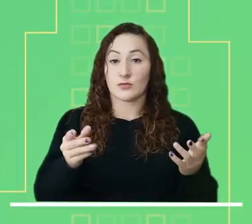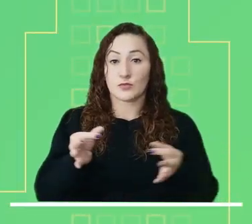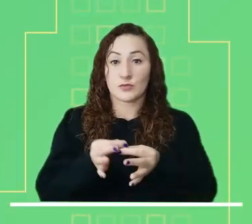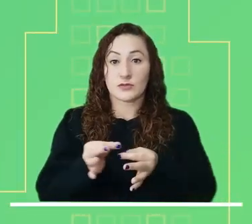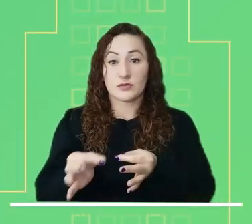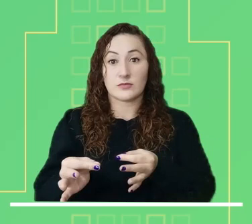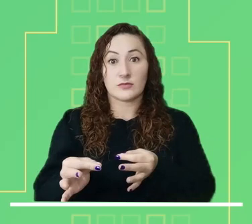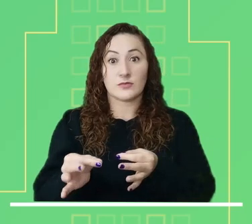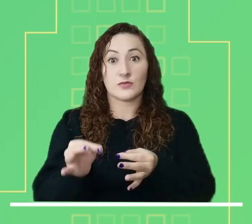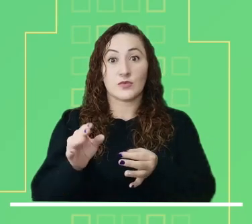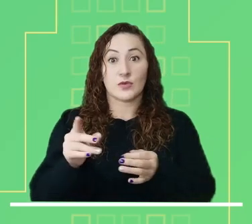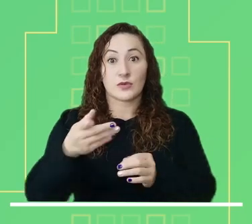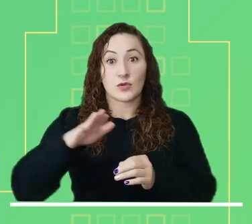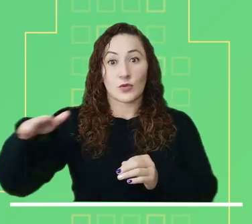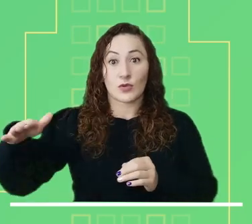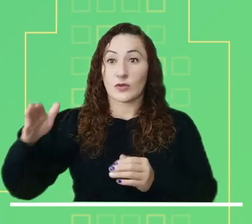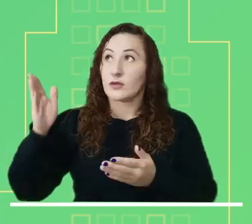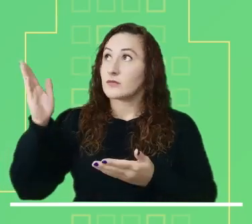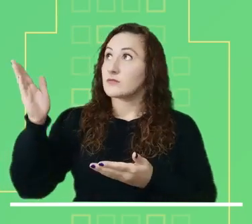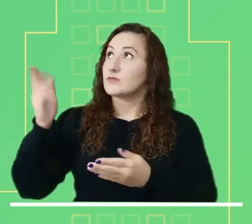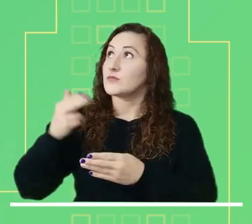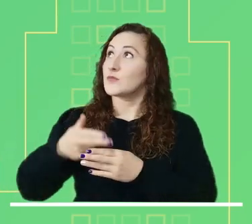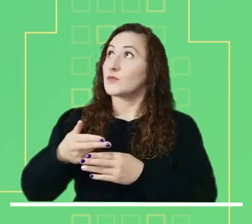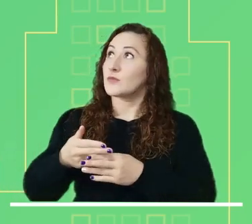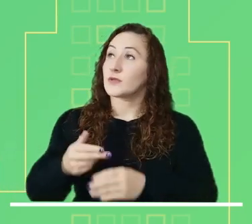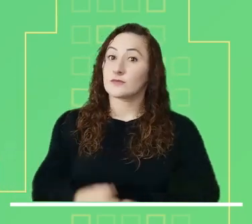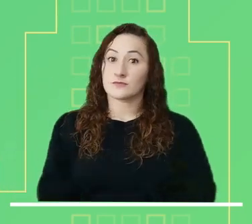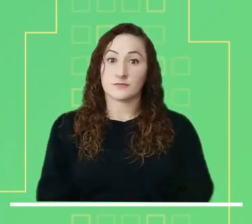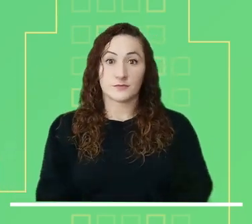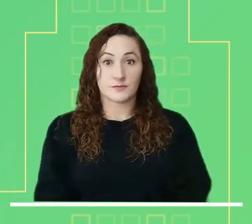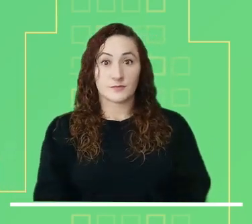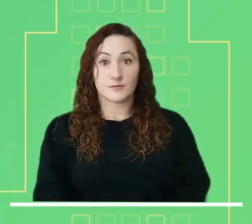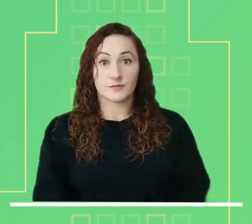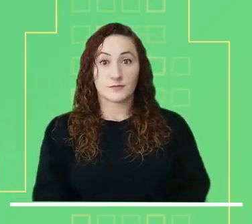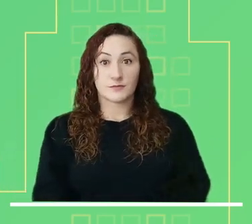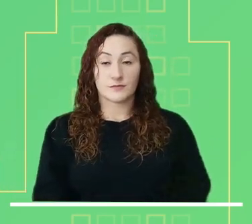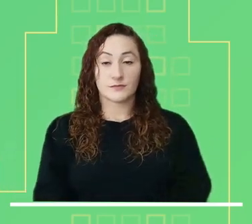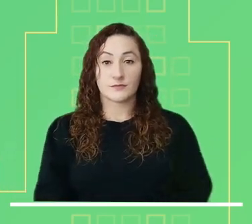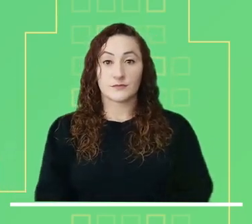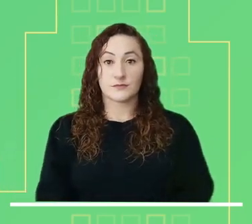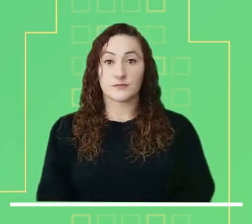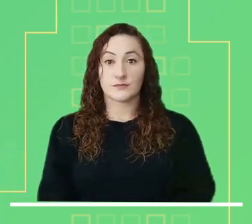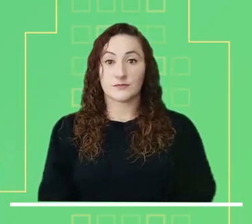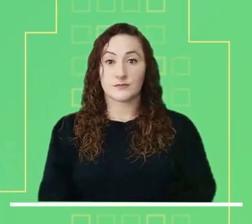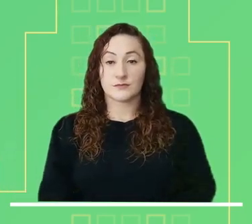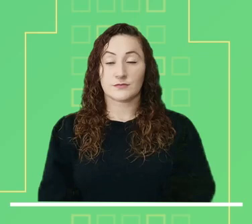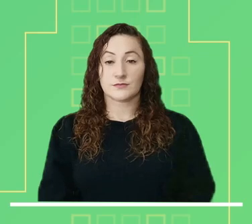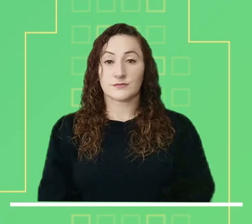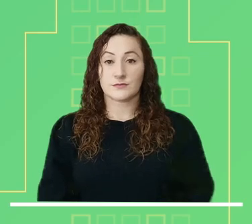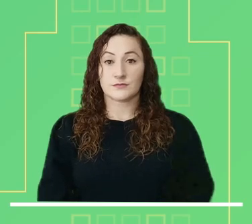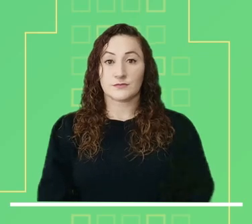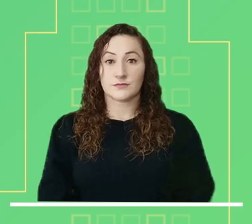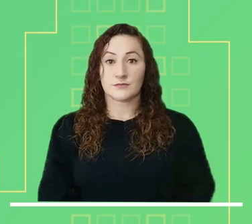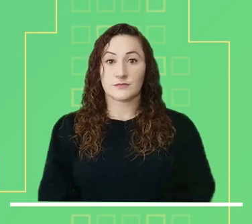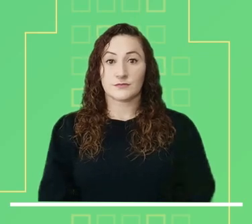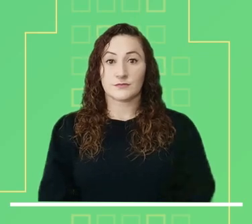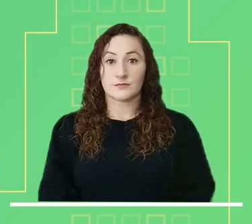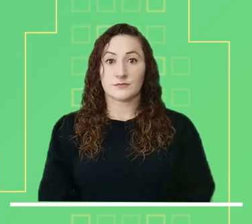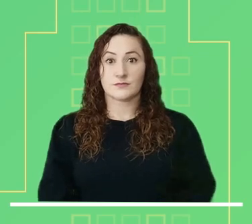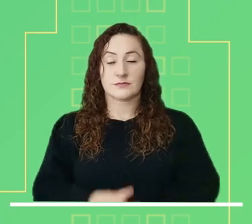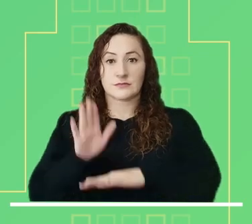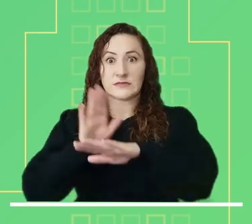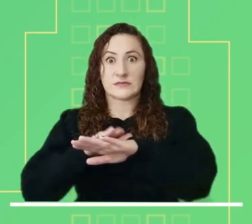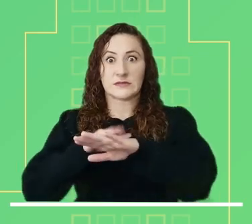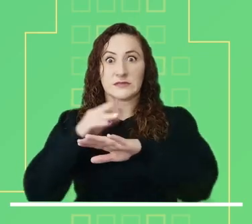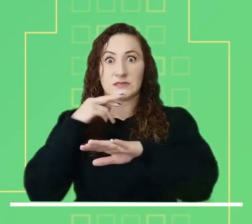Alerta roja por fuerte avenida torrencial en la quebrada La Desmontadora, ubicada en el municipio de Dabeiba, Antioquia. Atención a las crecientes que se